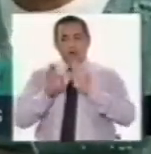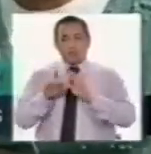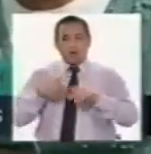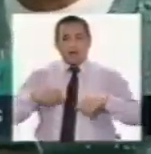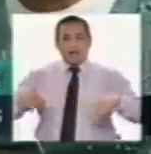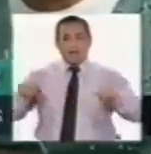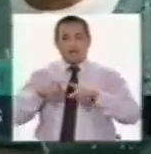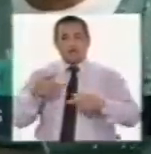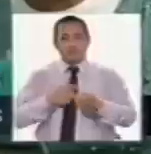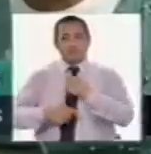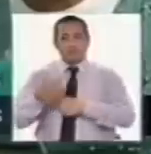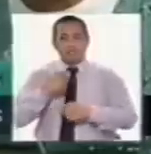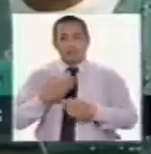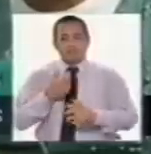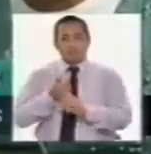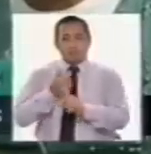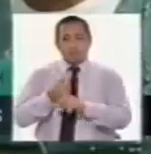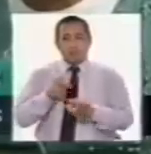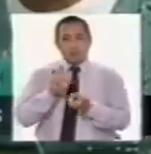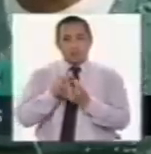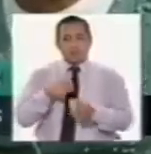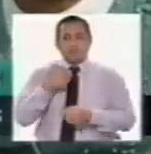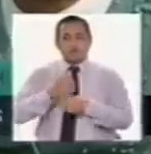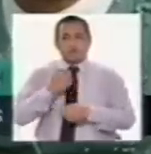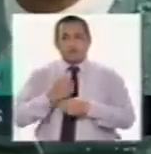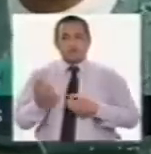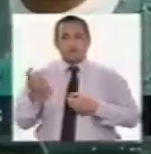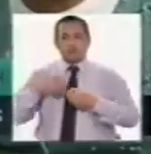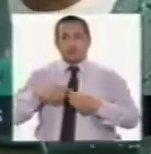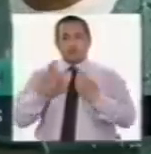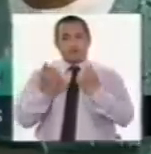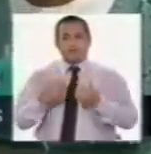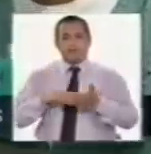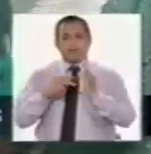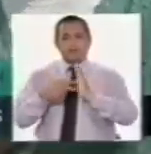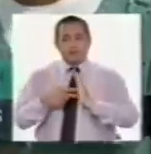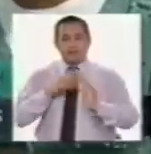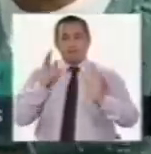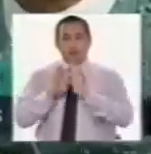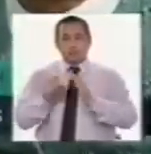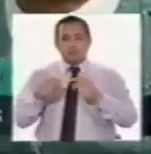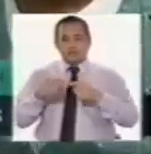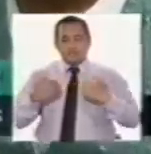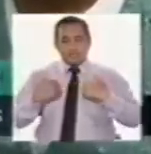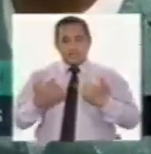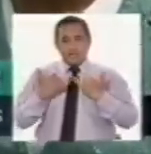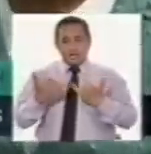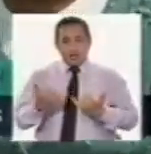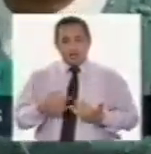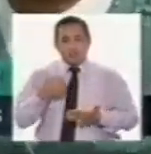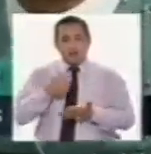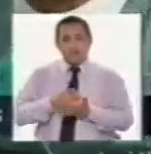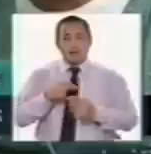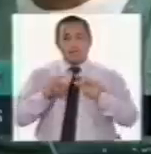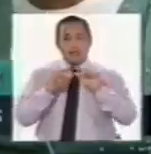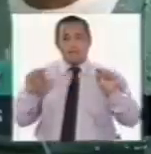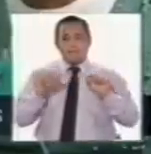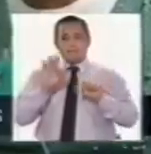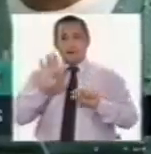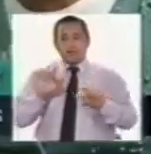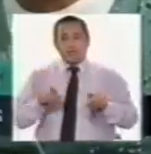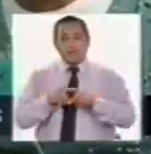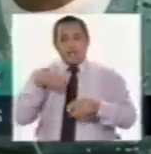ellos venden los cuyes estamos trabajando inclusión financiera eso qué significa que tienen una cuenta en el banco que